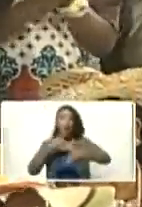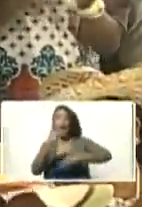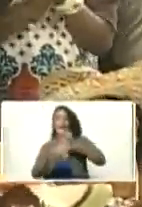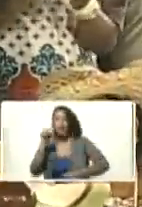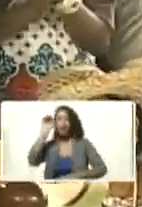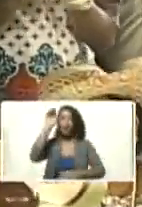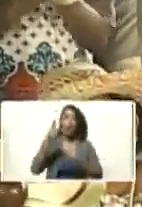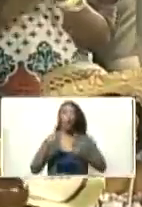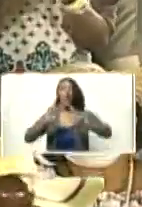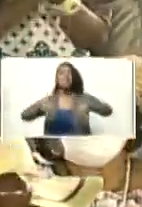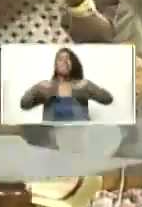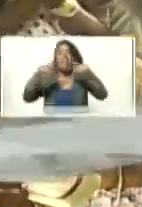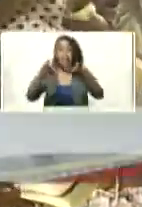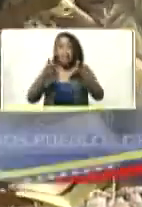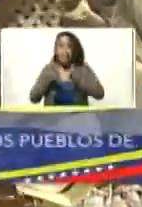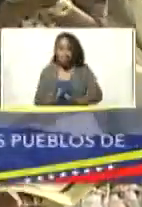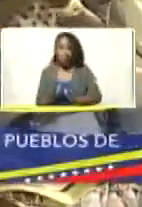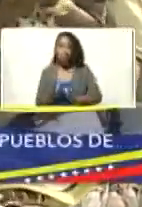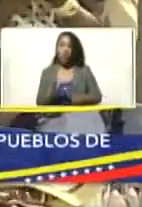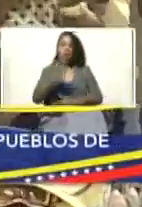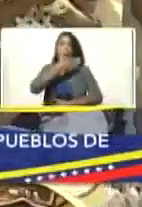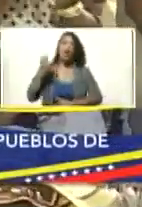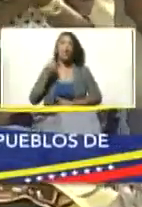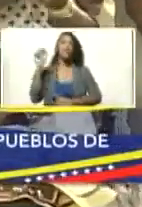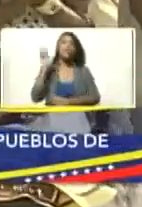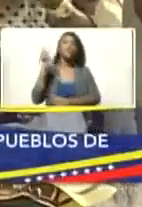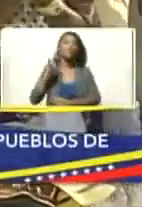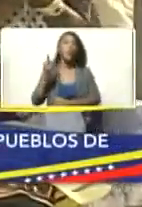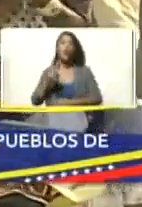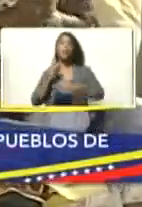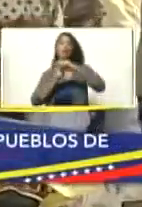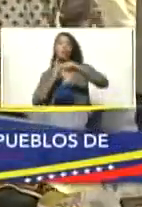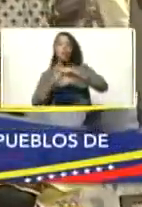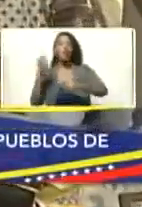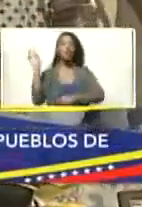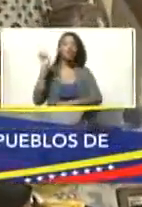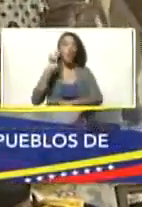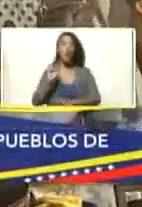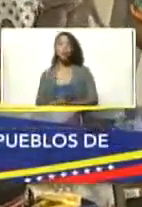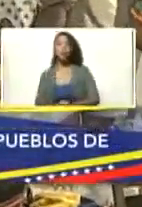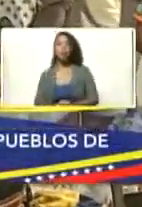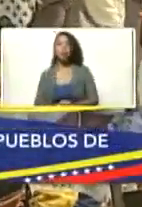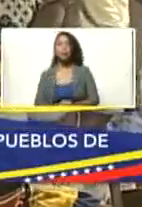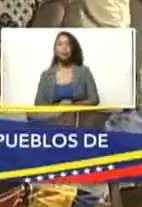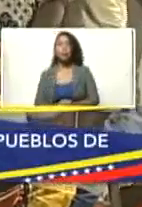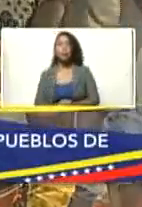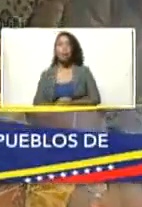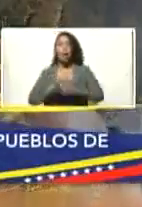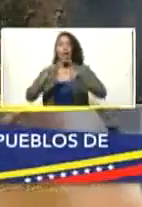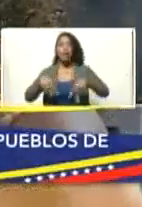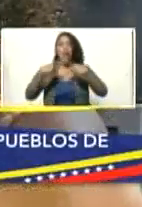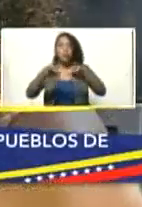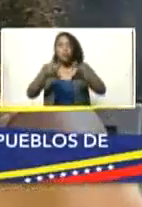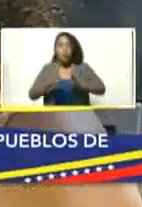El renacimiento de lo mejor venezolano, de lo afirmativo venezolano. El